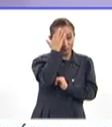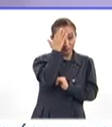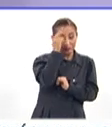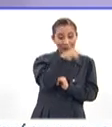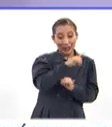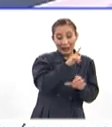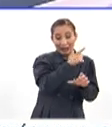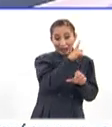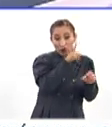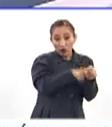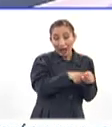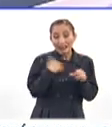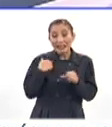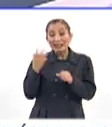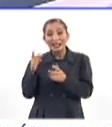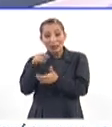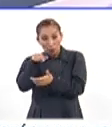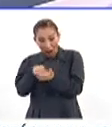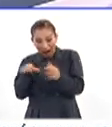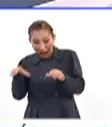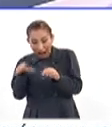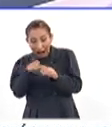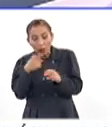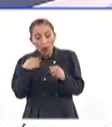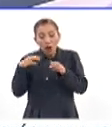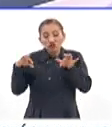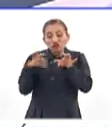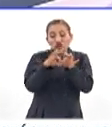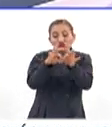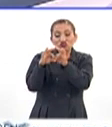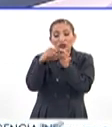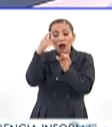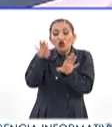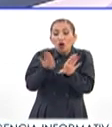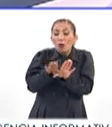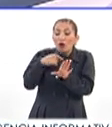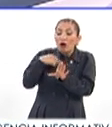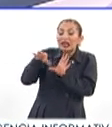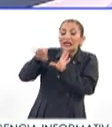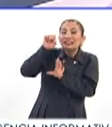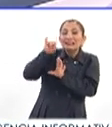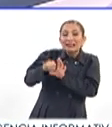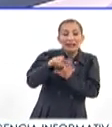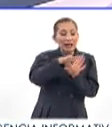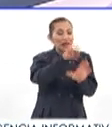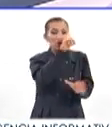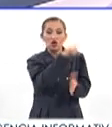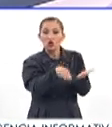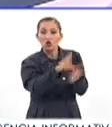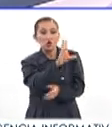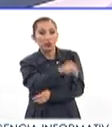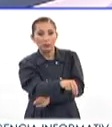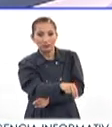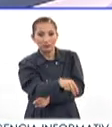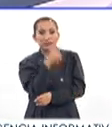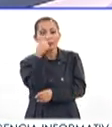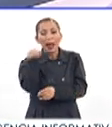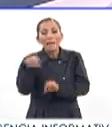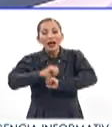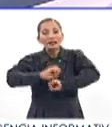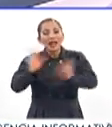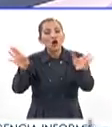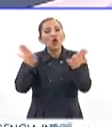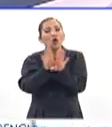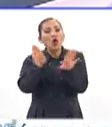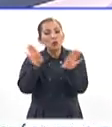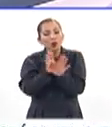y electoral coordinarnos de mejor manera en el despliegue de la capacitación de los funcionarios de casilla para justamente que tengan más